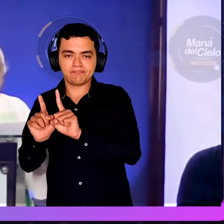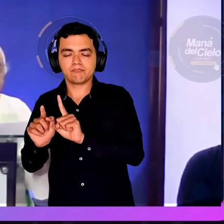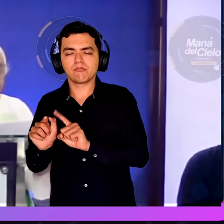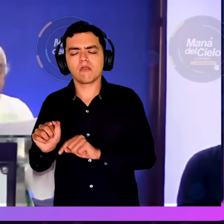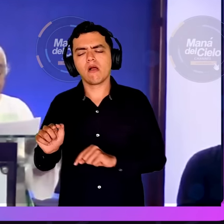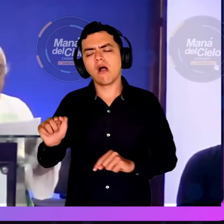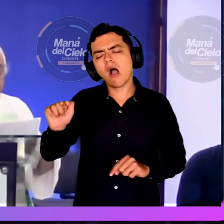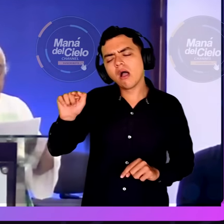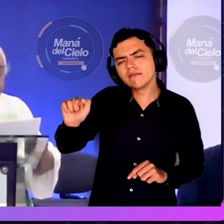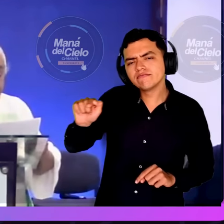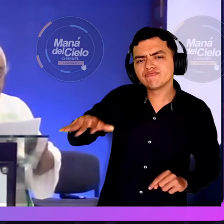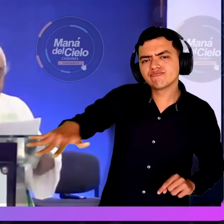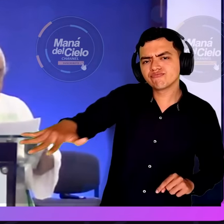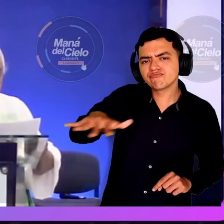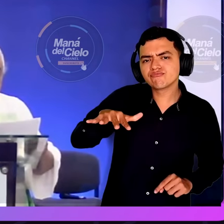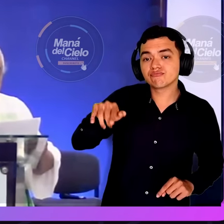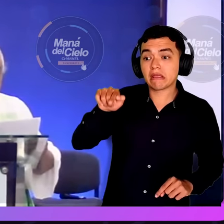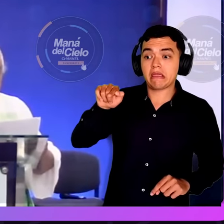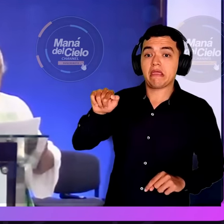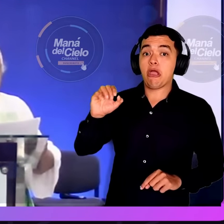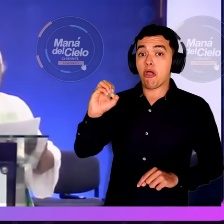aquí Él le revela a ella